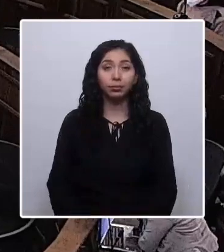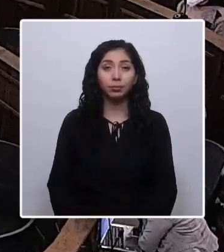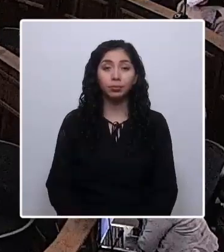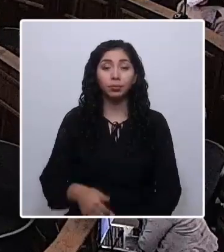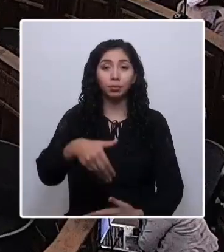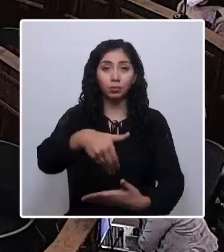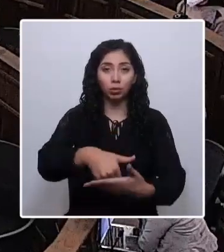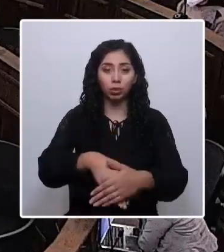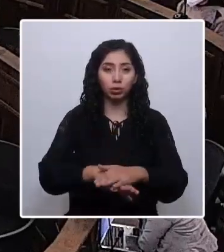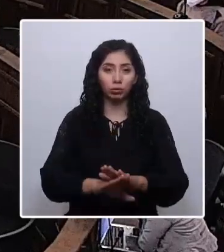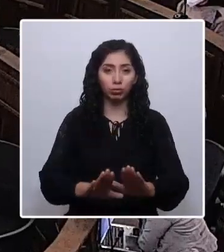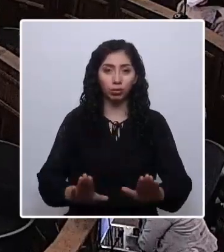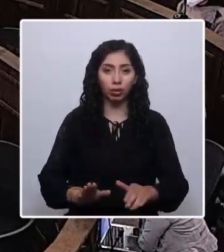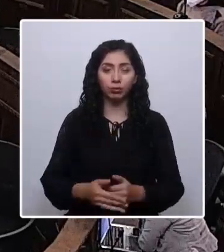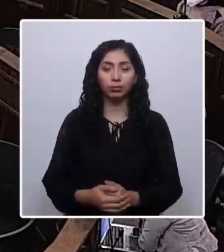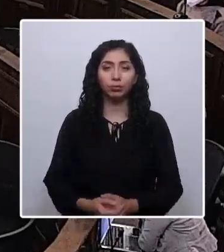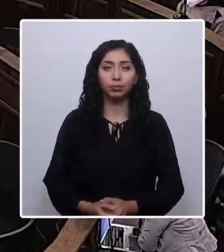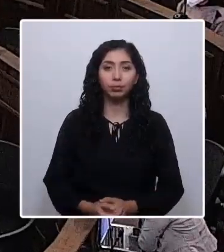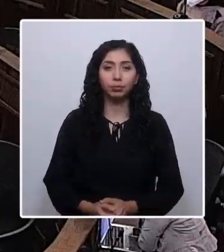Finalizada la votación.